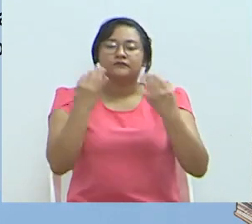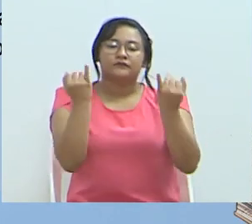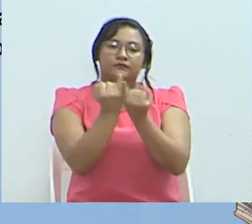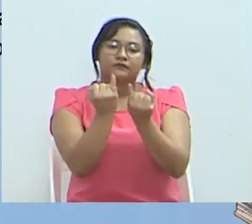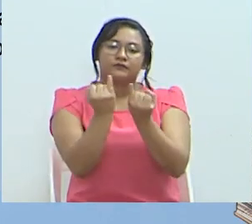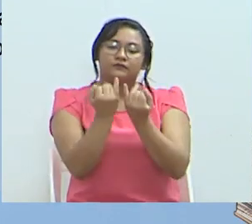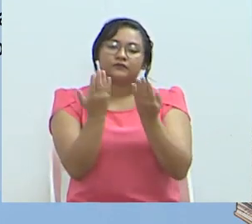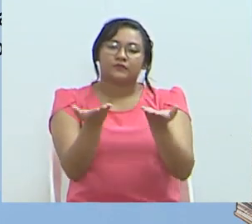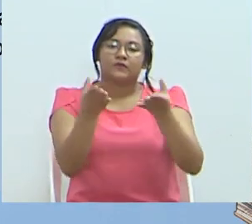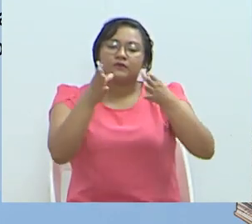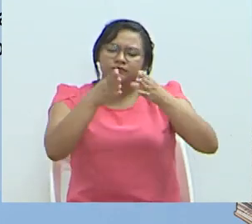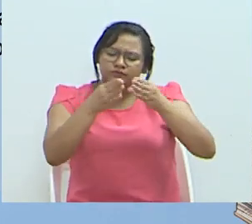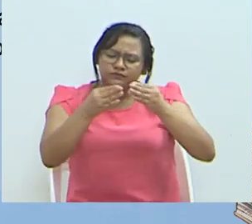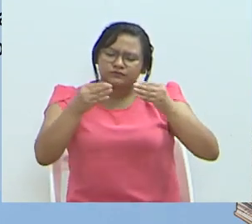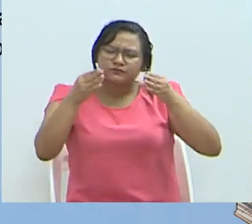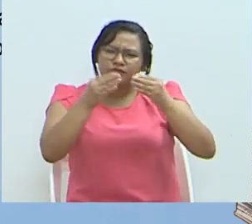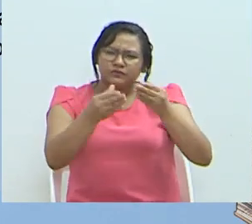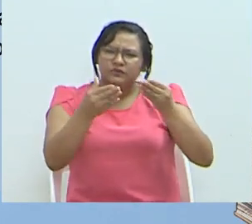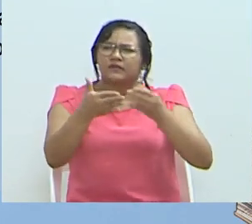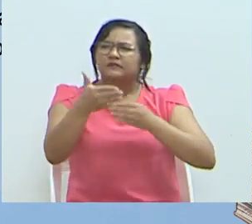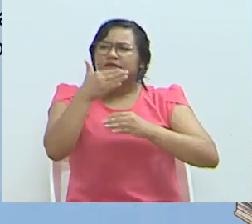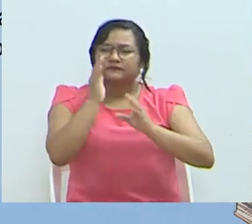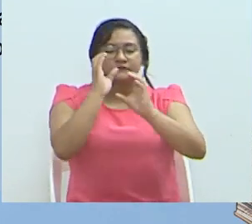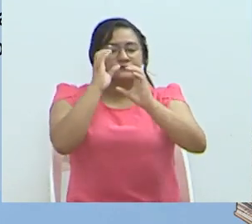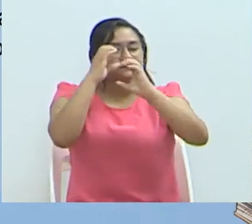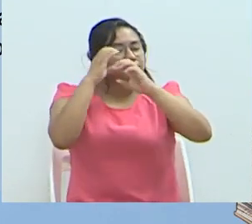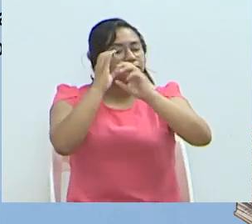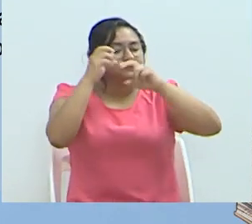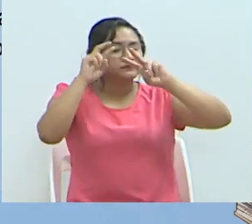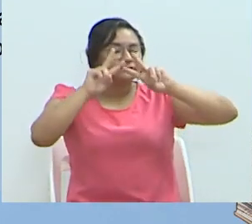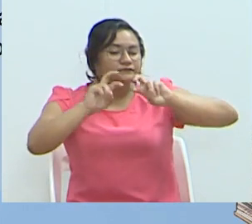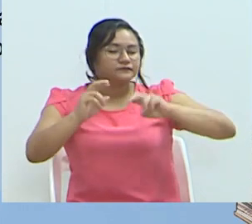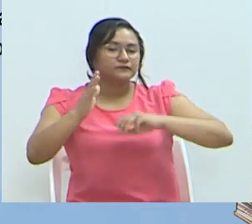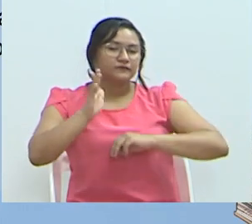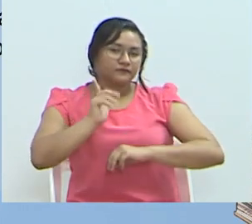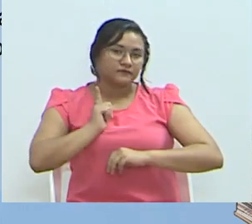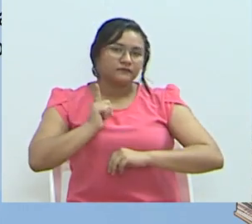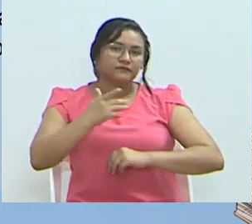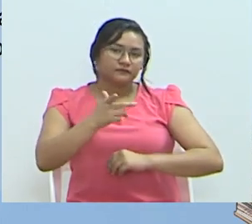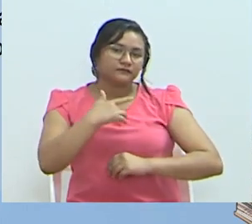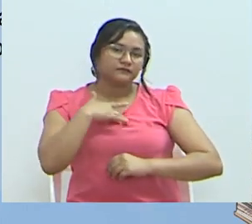general, las células son microscópicas. Veamos la siguiente diapositiva.